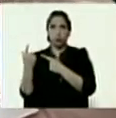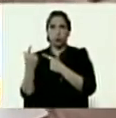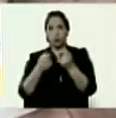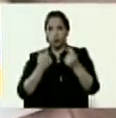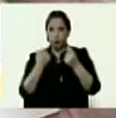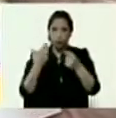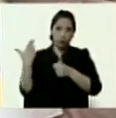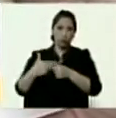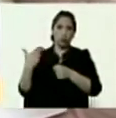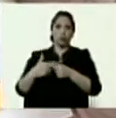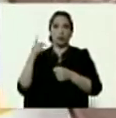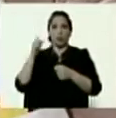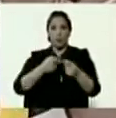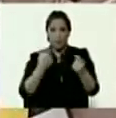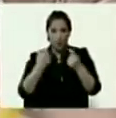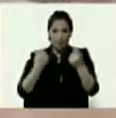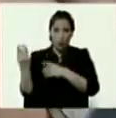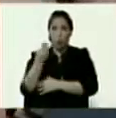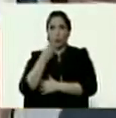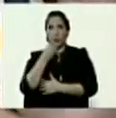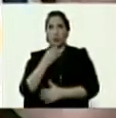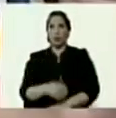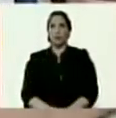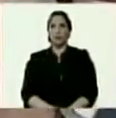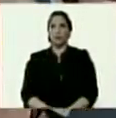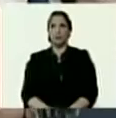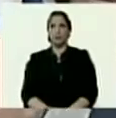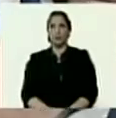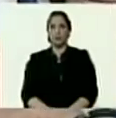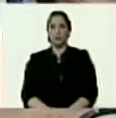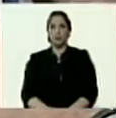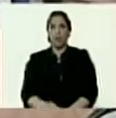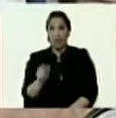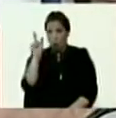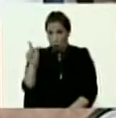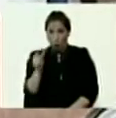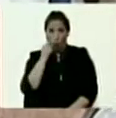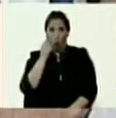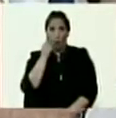combustible, producto del contrabando de alimentos. Es como el financiero